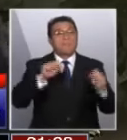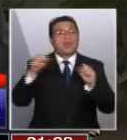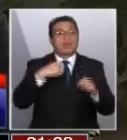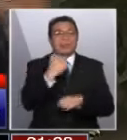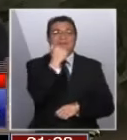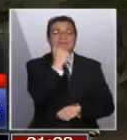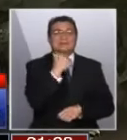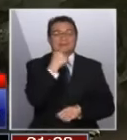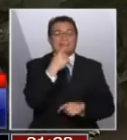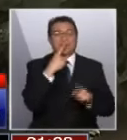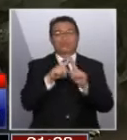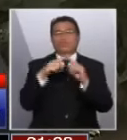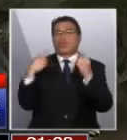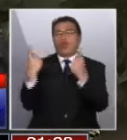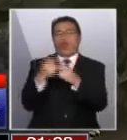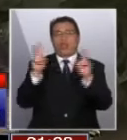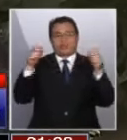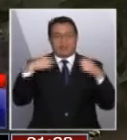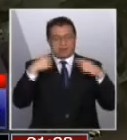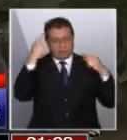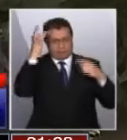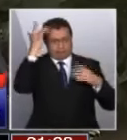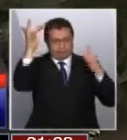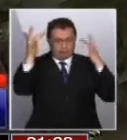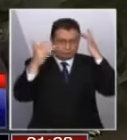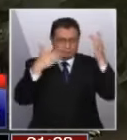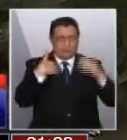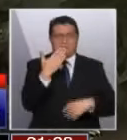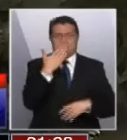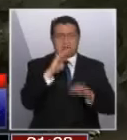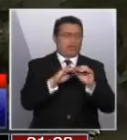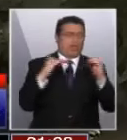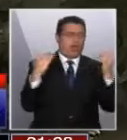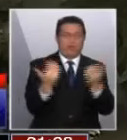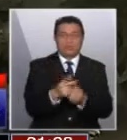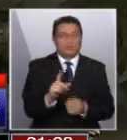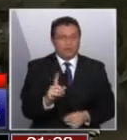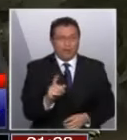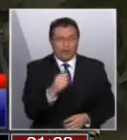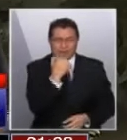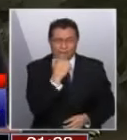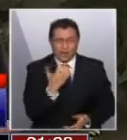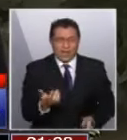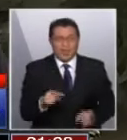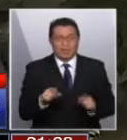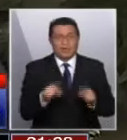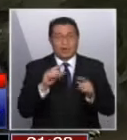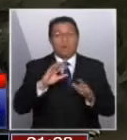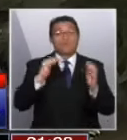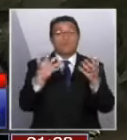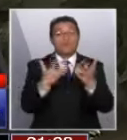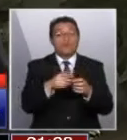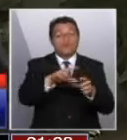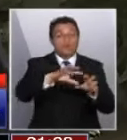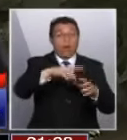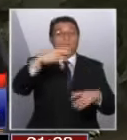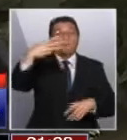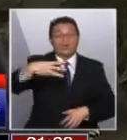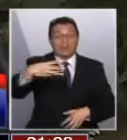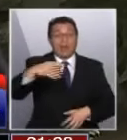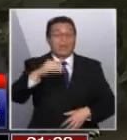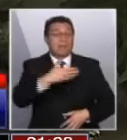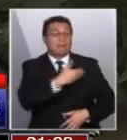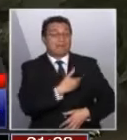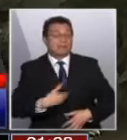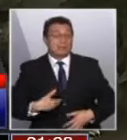error de hablar de todos los temas creemos que la sabemos todas somos expertos en todo y no en el mundo municipal como también en el mundo presidencial y